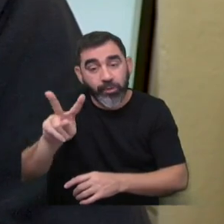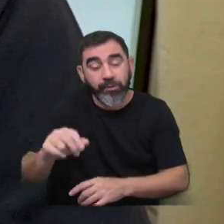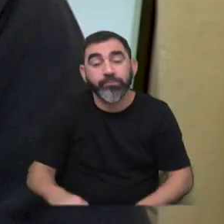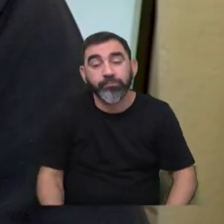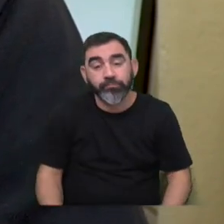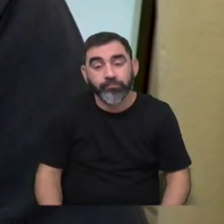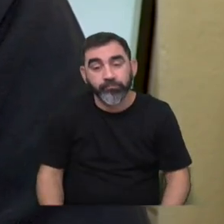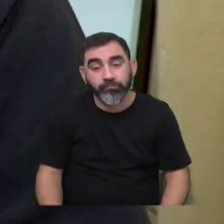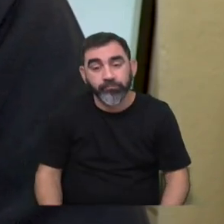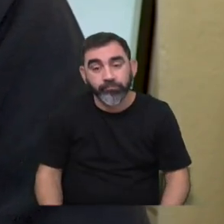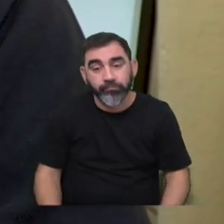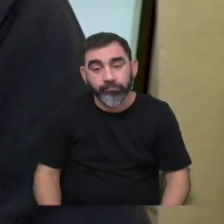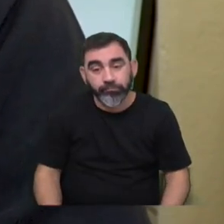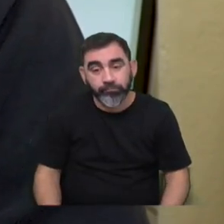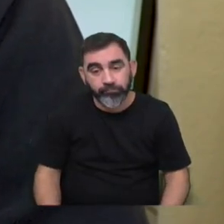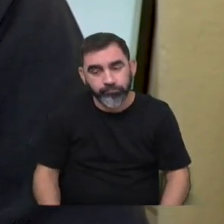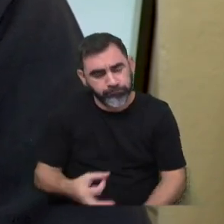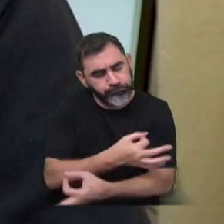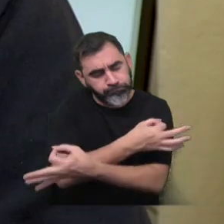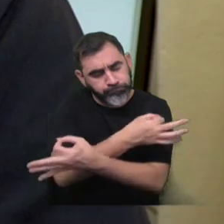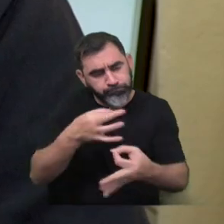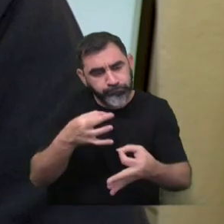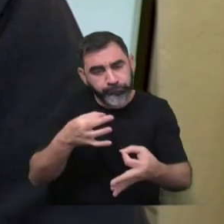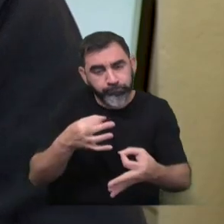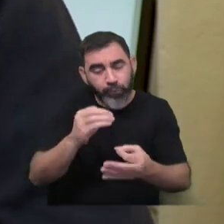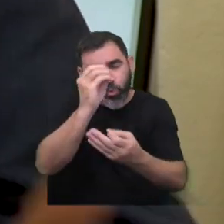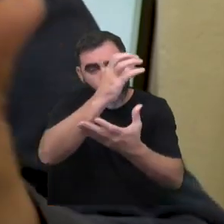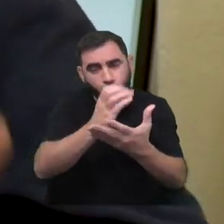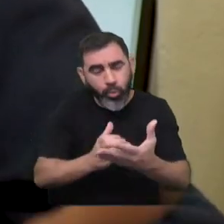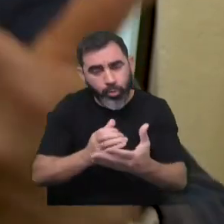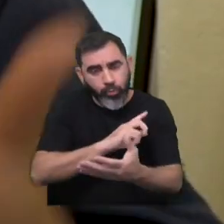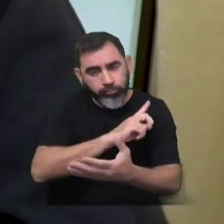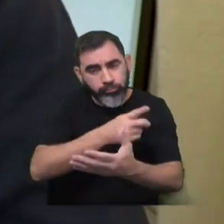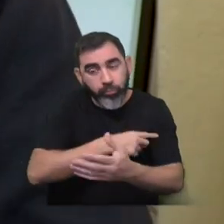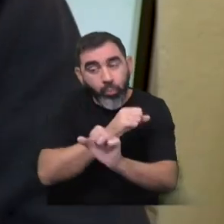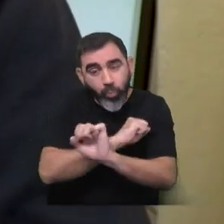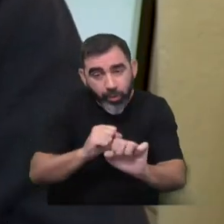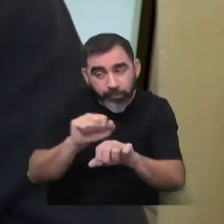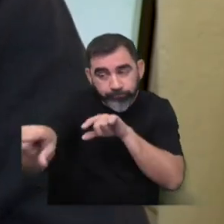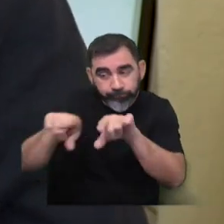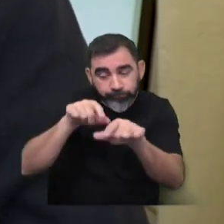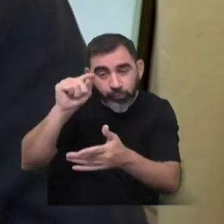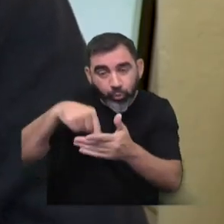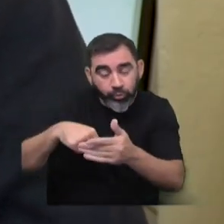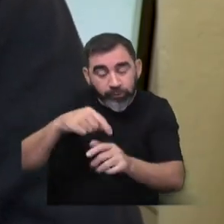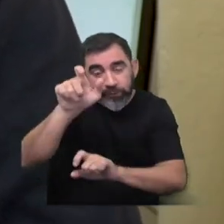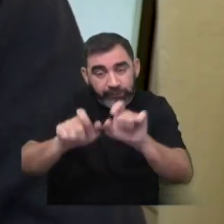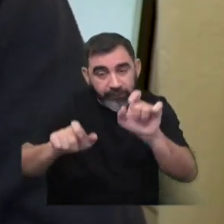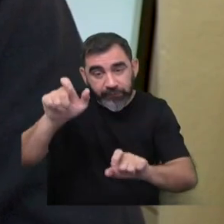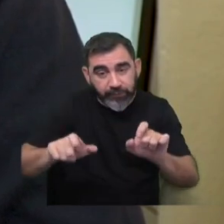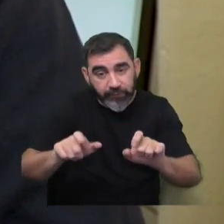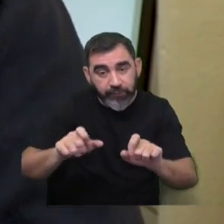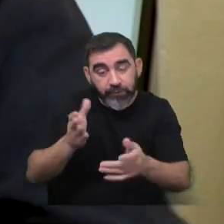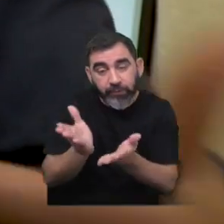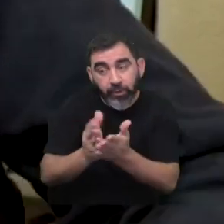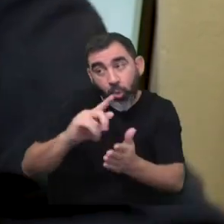tienen enormes virtudes y un currículum muy sólido, o sea que estamos pudiendo captar talento que se formó en